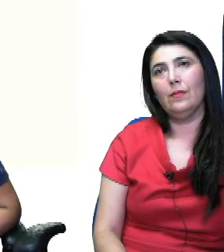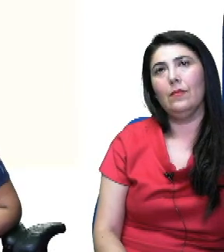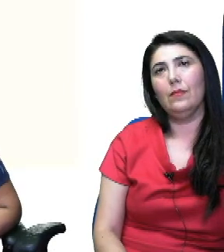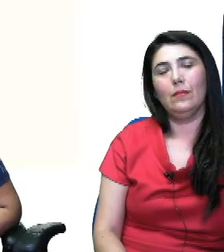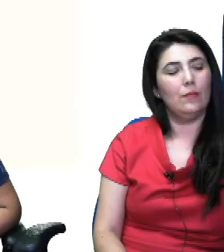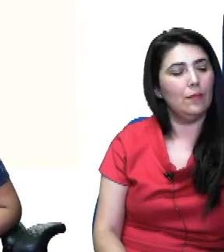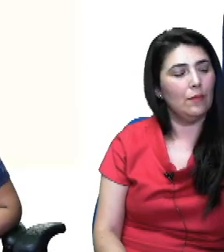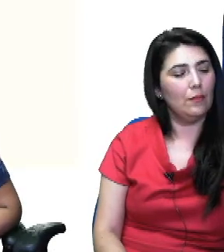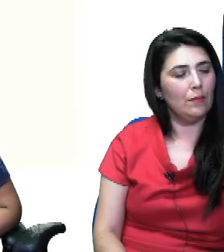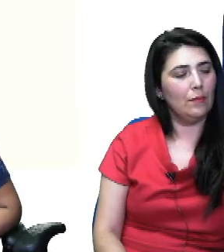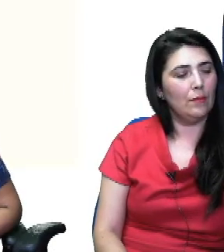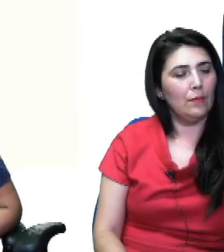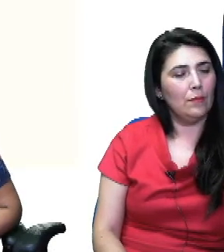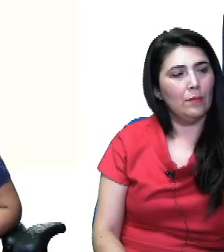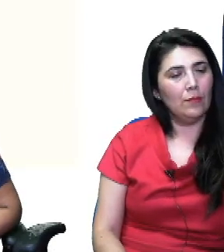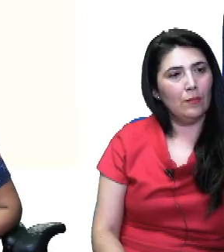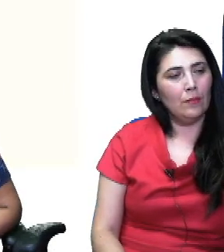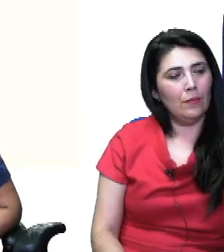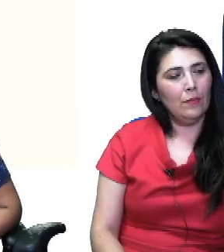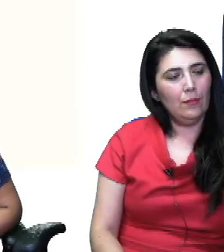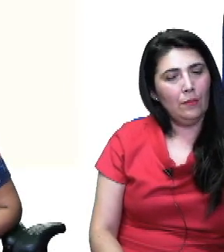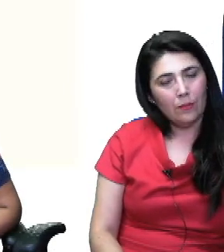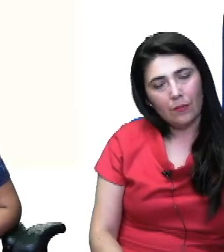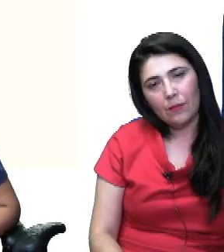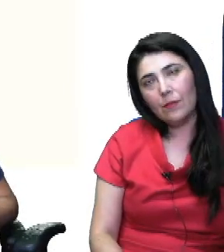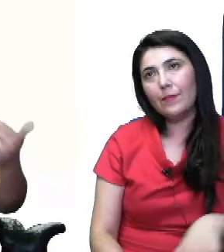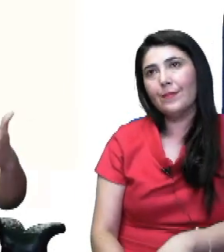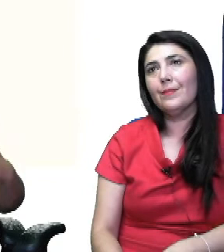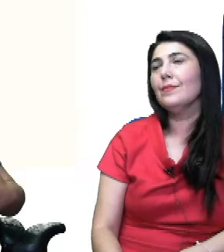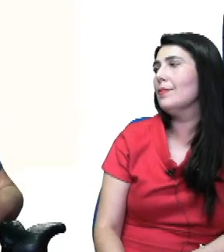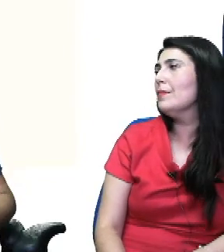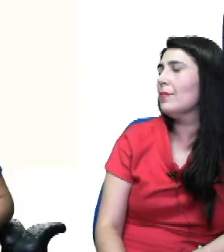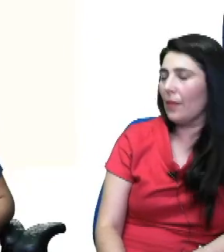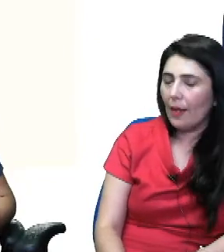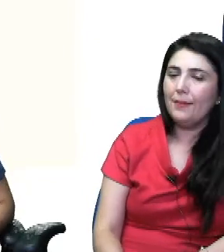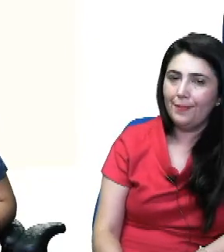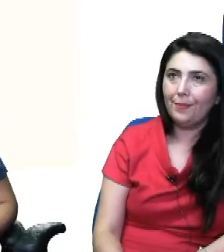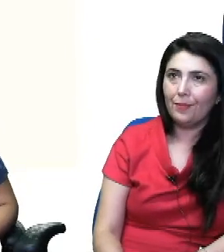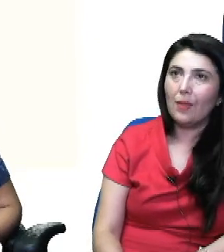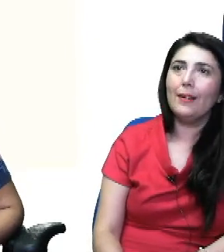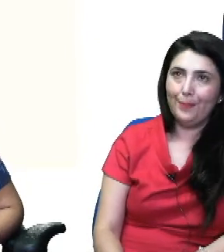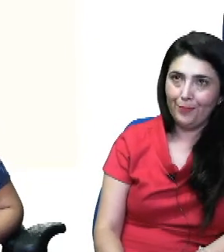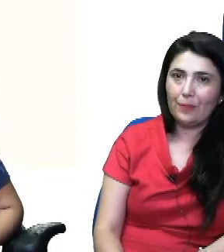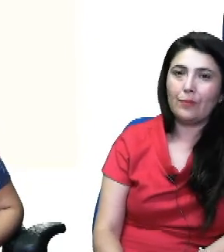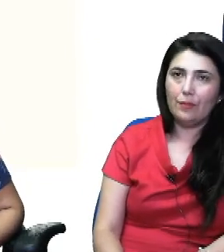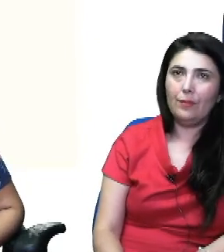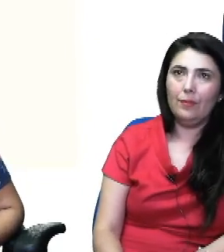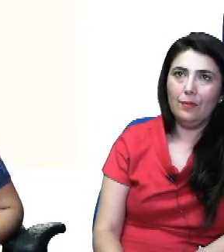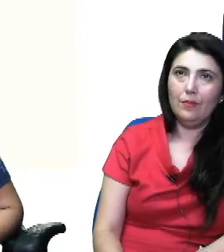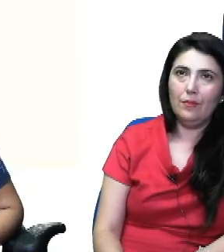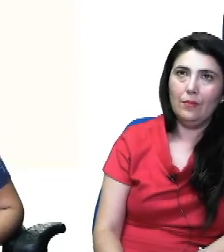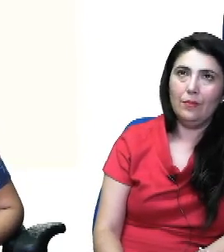población, que es lo que se espera, y va a ser también en la medida menor en la medida que las otras también acciones que son